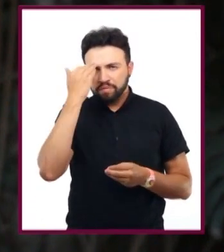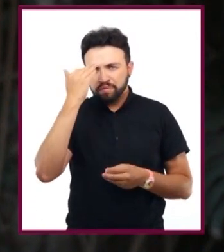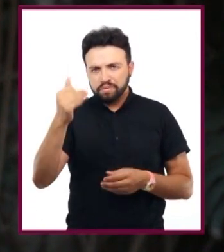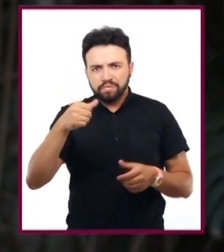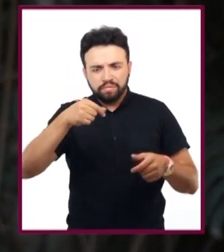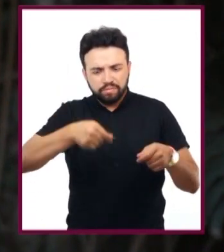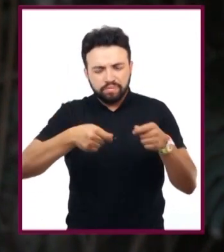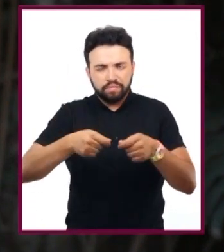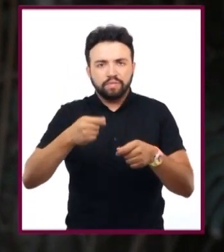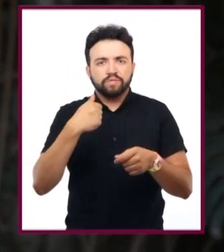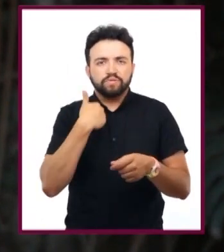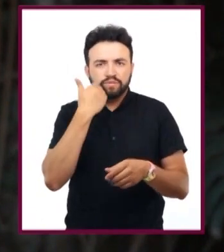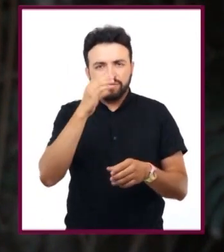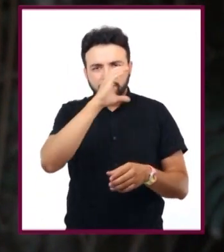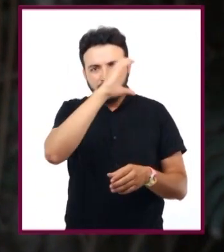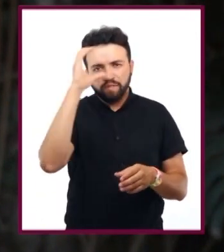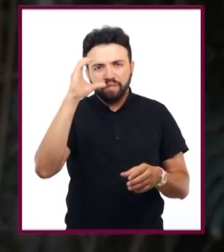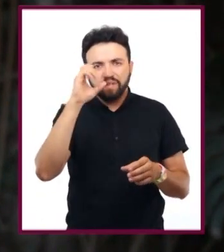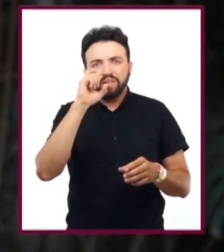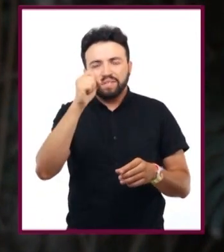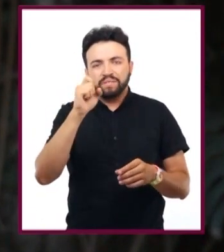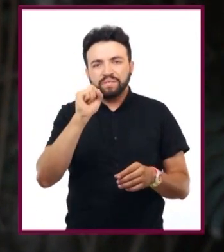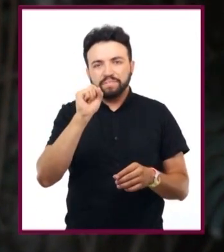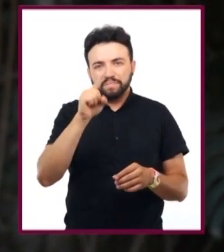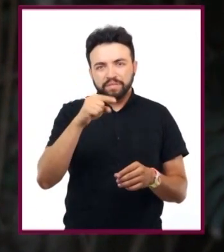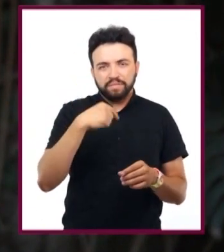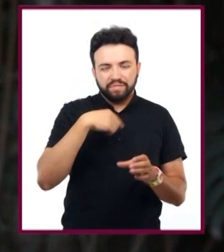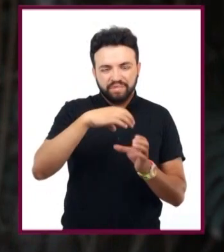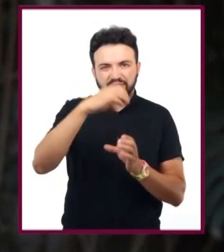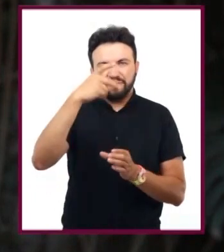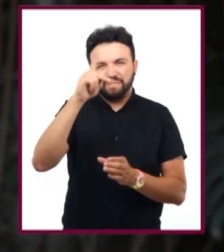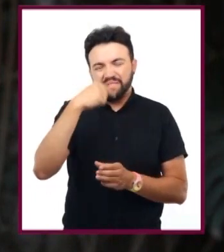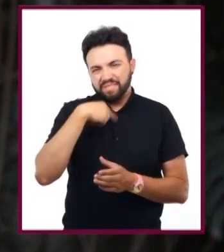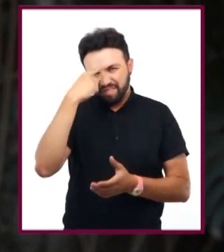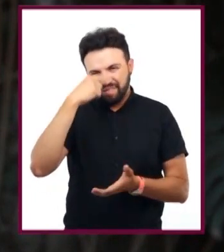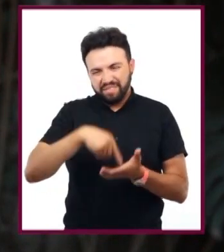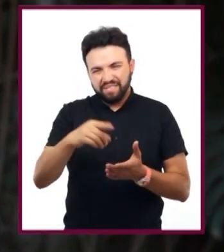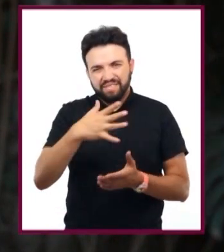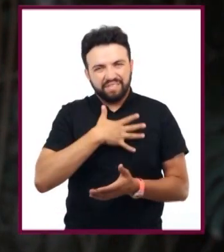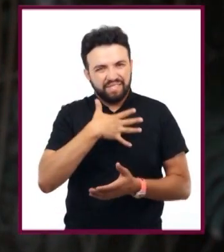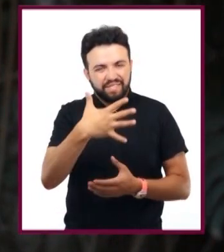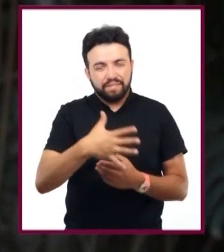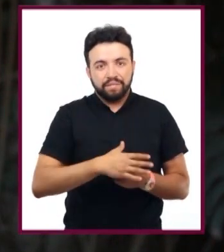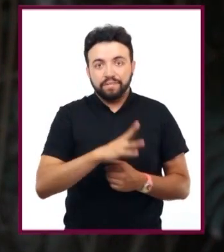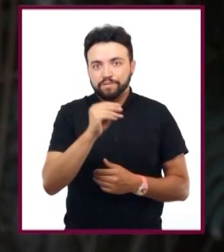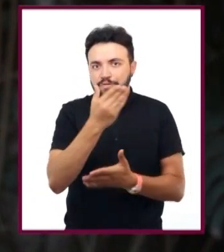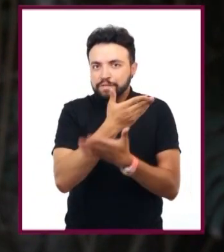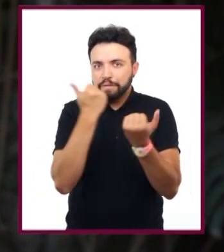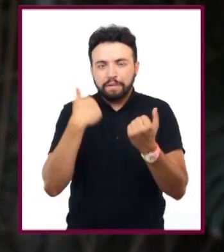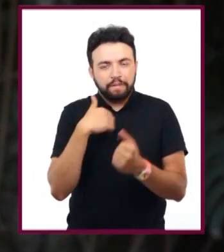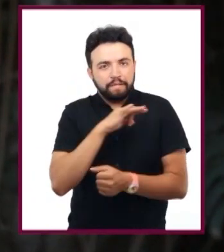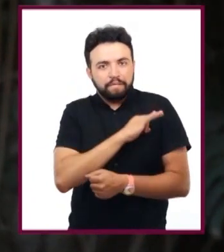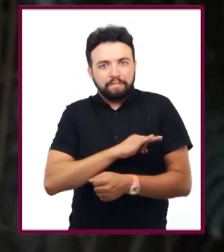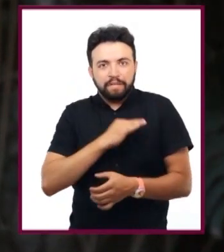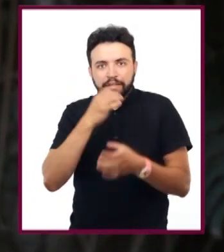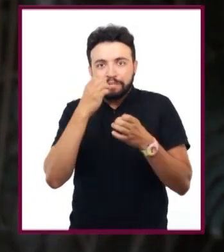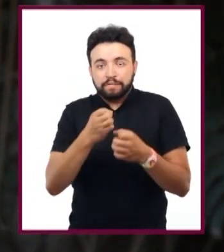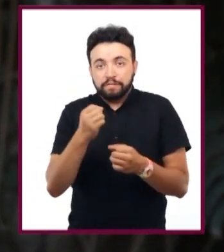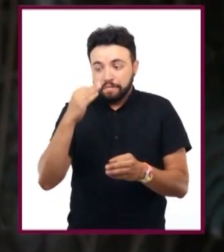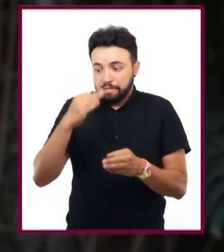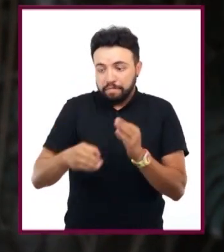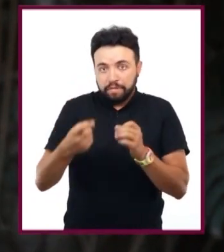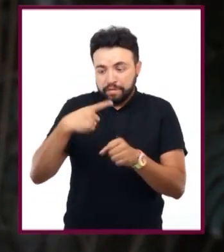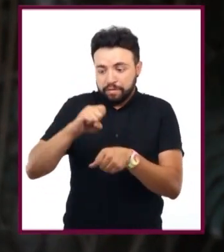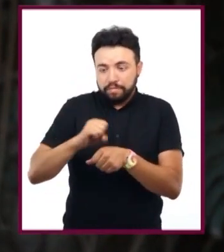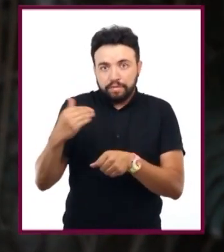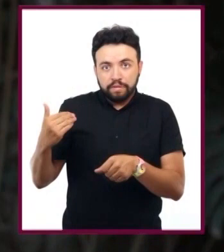Armándolo, ¿sí? Te mandaría fotos de mis frascos con masa madre, pero hasta te daría asco. No sabes lo feliz que estoy. El fin